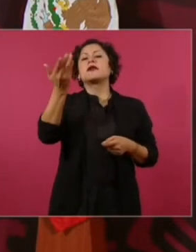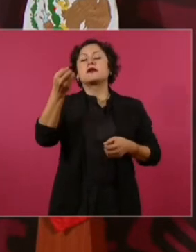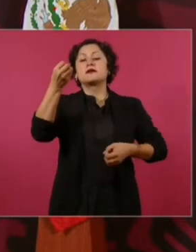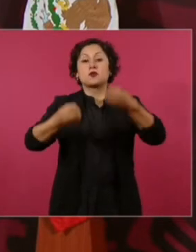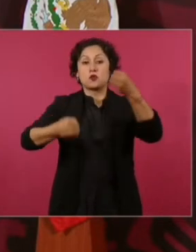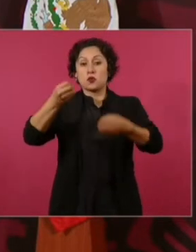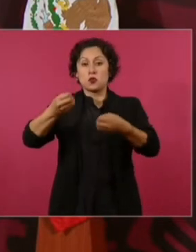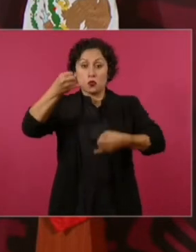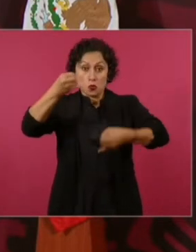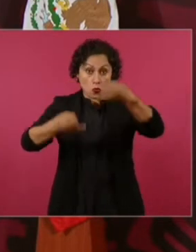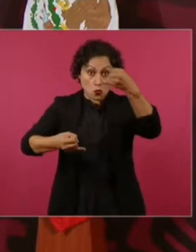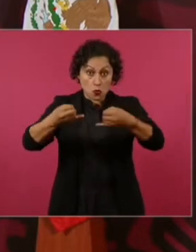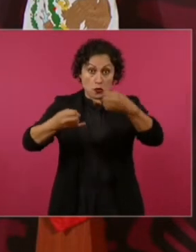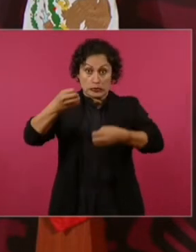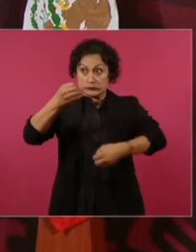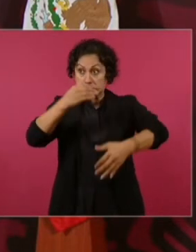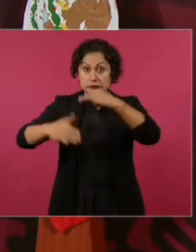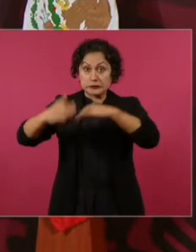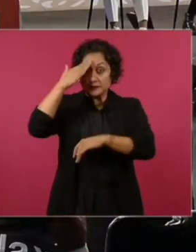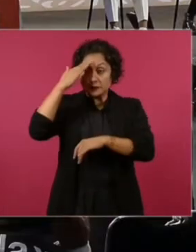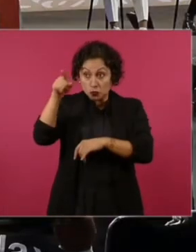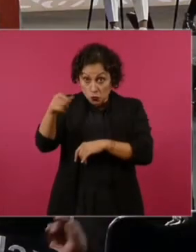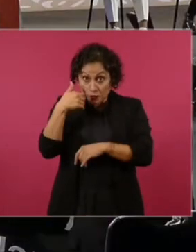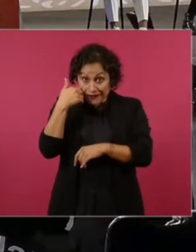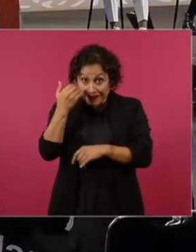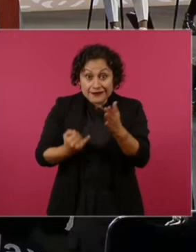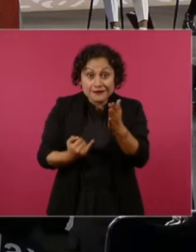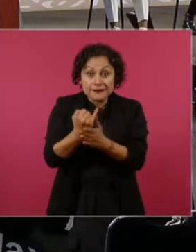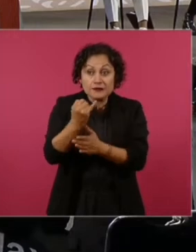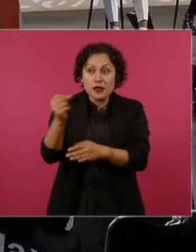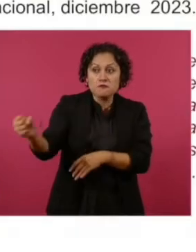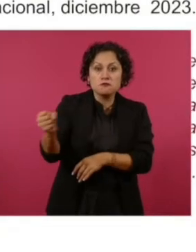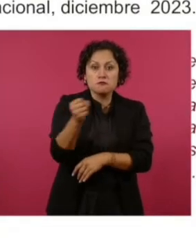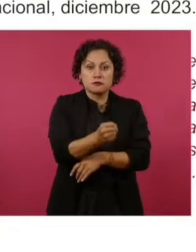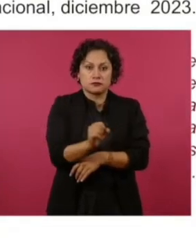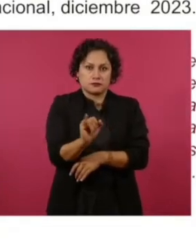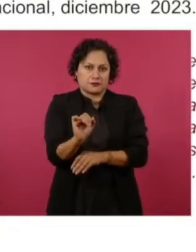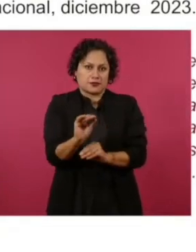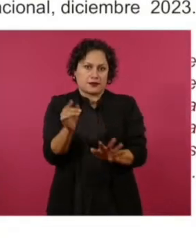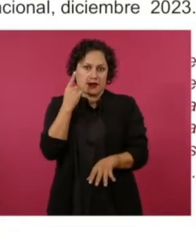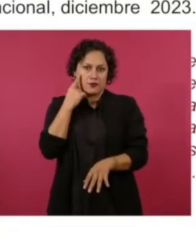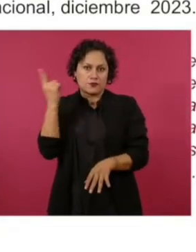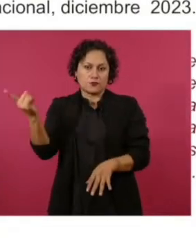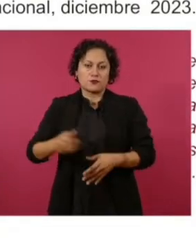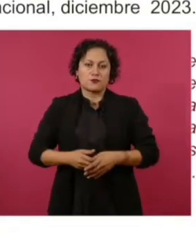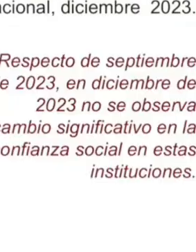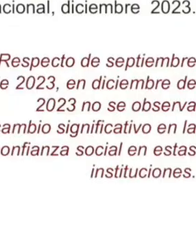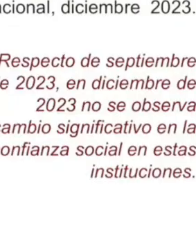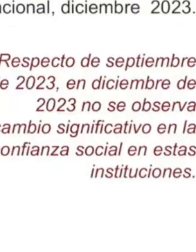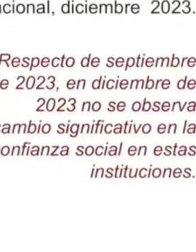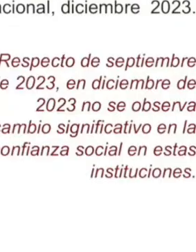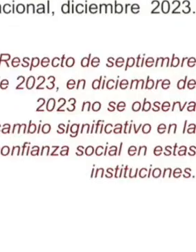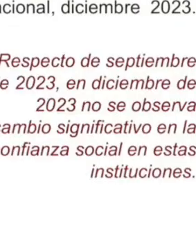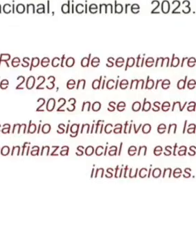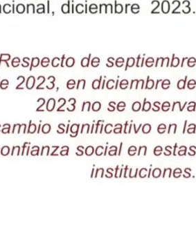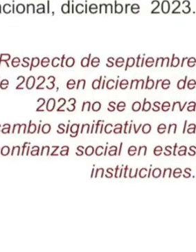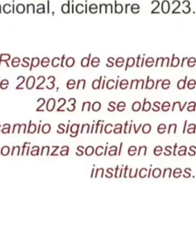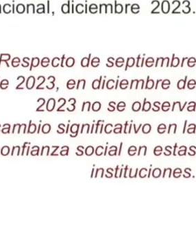jueces, a los ministros? Pues sí, es lo mismo. Pero nada de esto